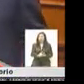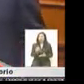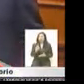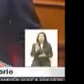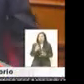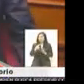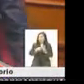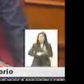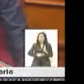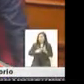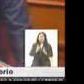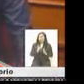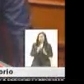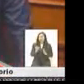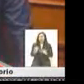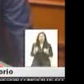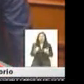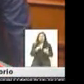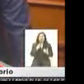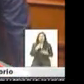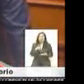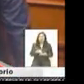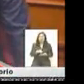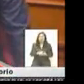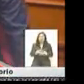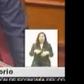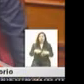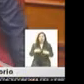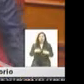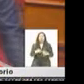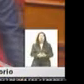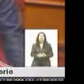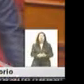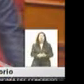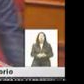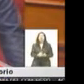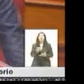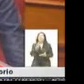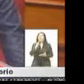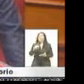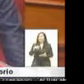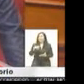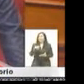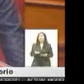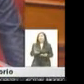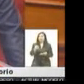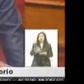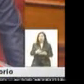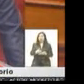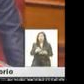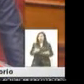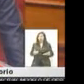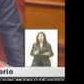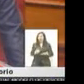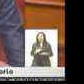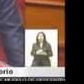para su revisión, sino que se requiere de la aprobación previa, repito, que se requiere de la aprobación previa